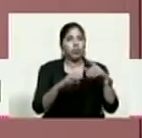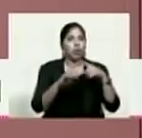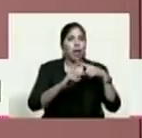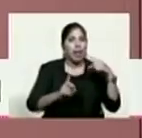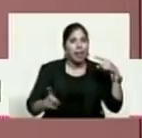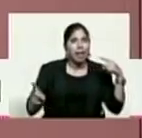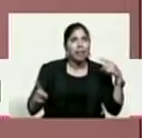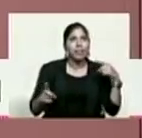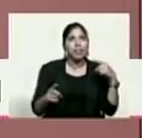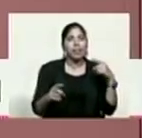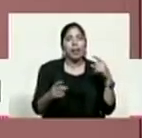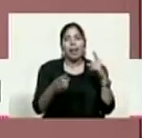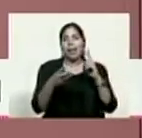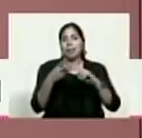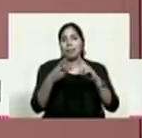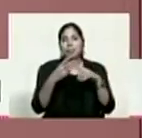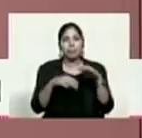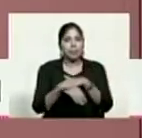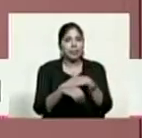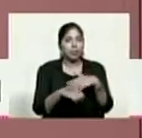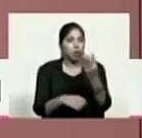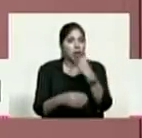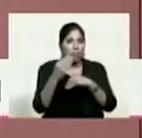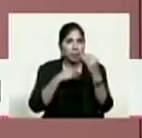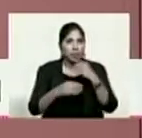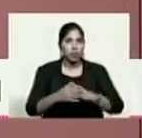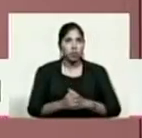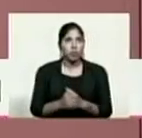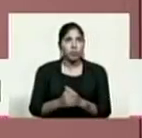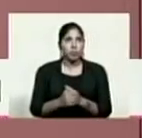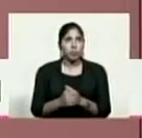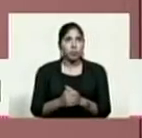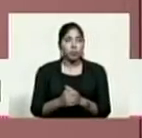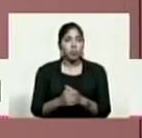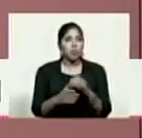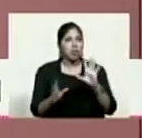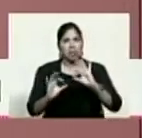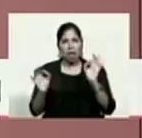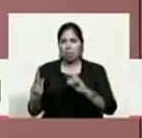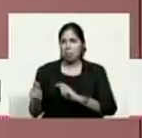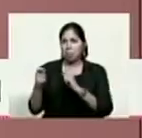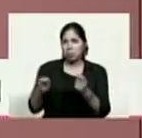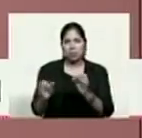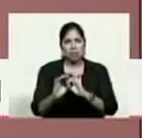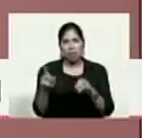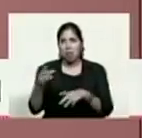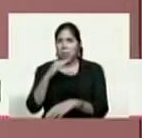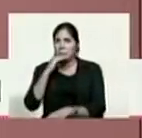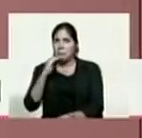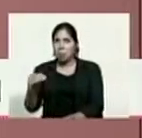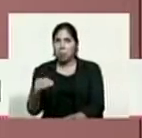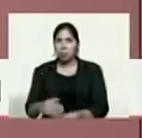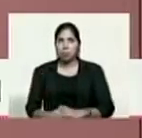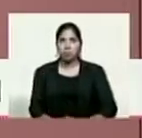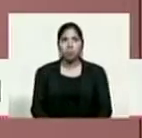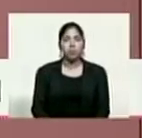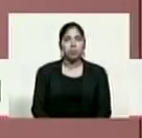Alimentación. Puede nombrar un ministro de Sabotaje Eléctrico, que de eso sí saben bien.